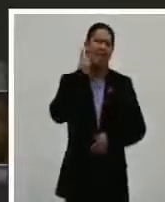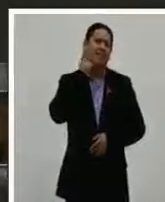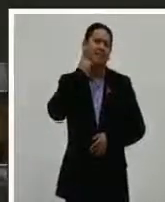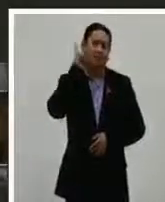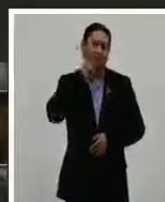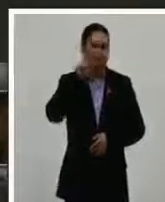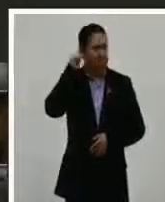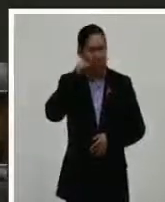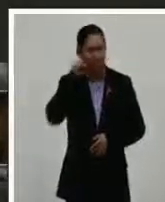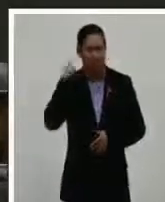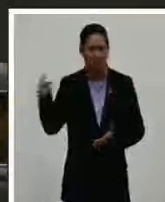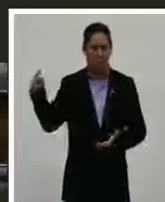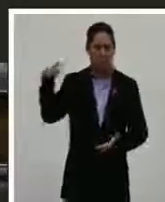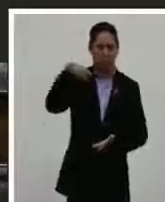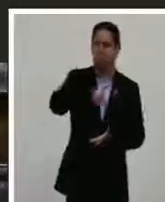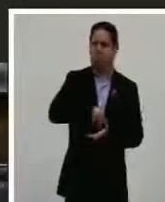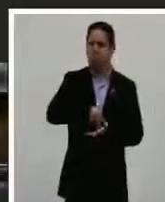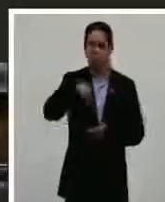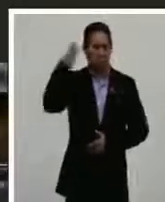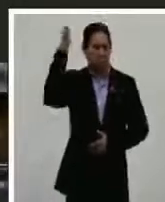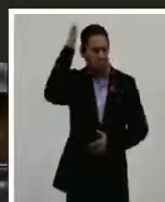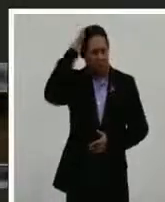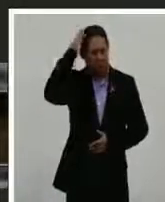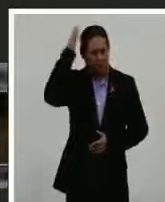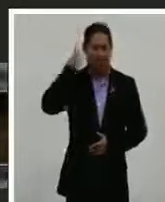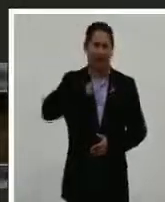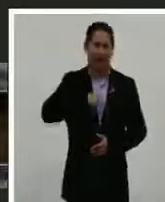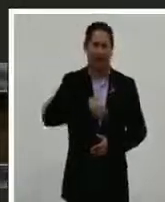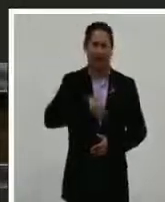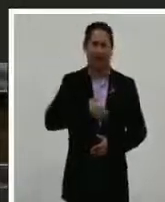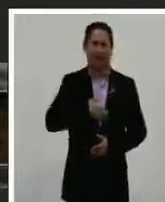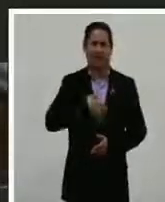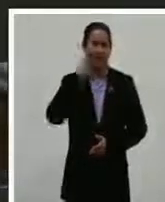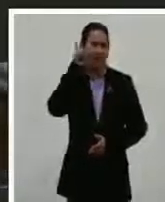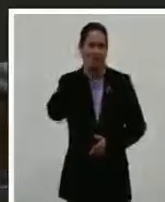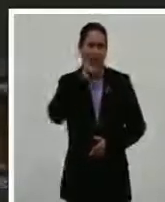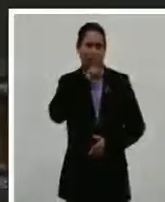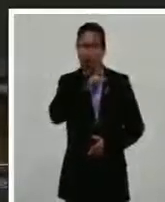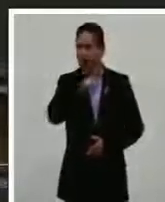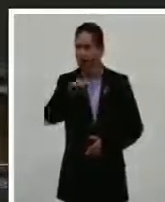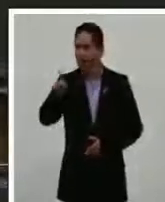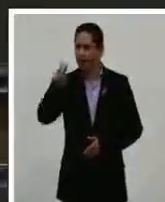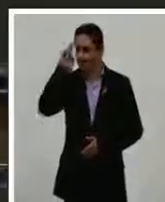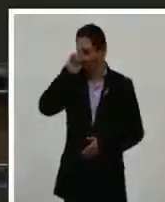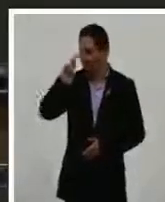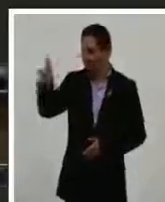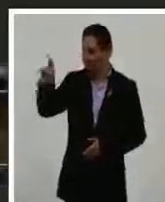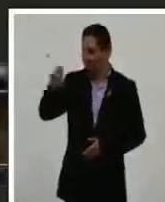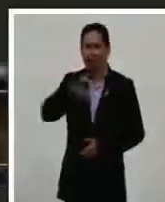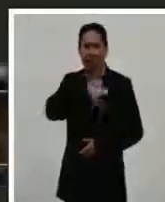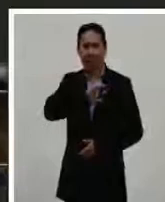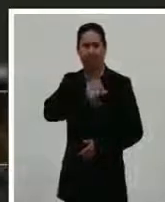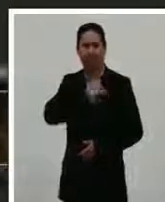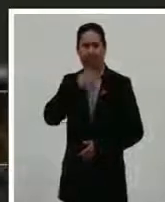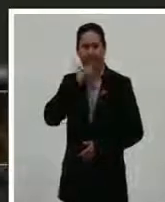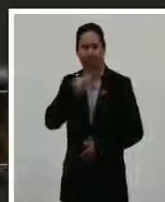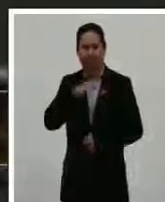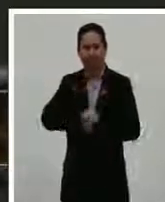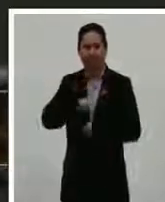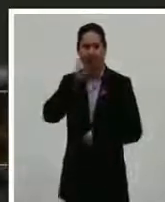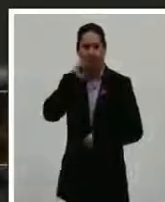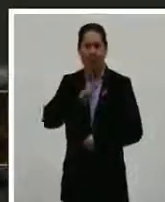abanderado la lucha contra el cáncer de las mujeres y mi reconocimiento como siempre querida dulce y obviamente también a mi amiga